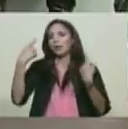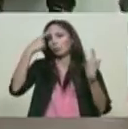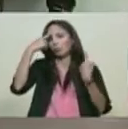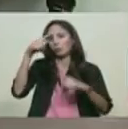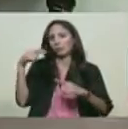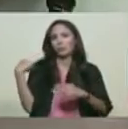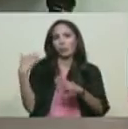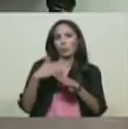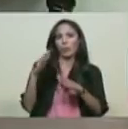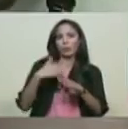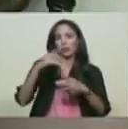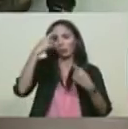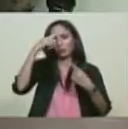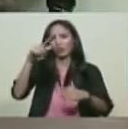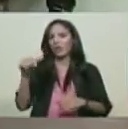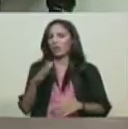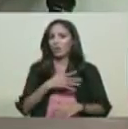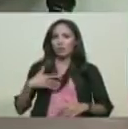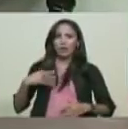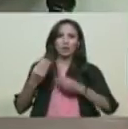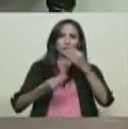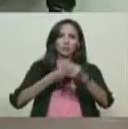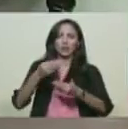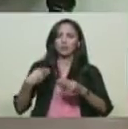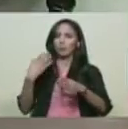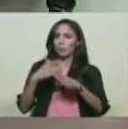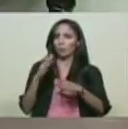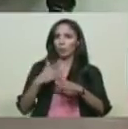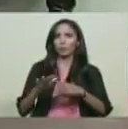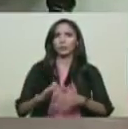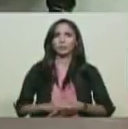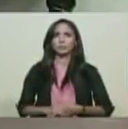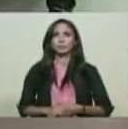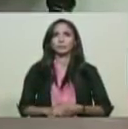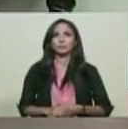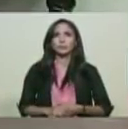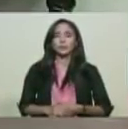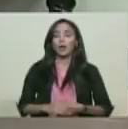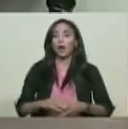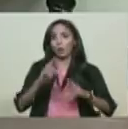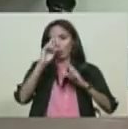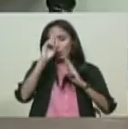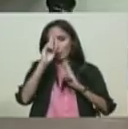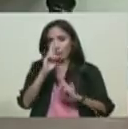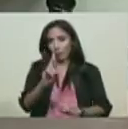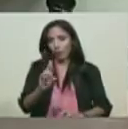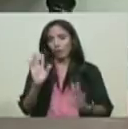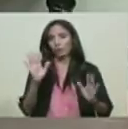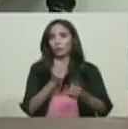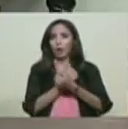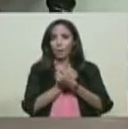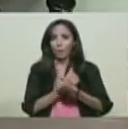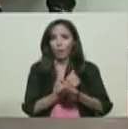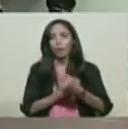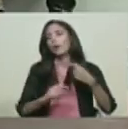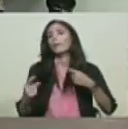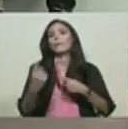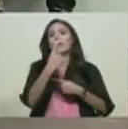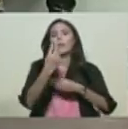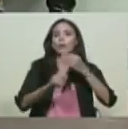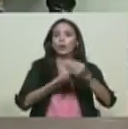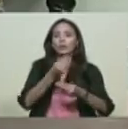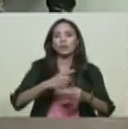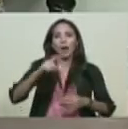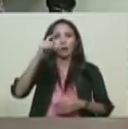yo voy, hagan lo que les dé la gana. Y con mucho respeto, lo primero que hice fue reconocer a Ramos